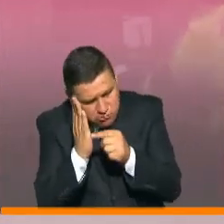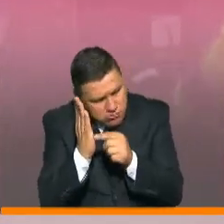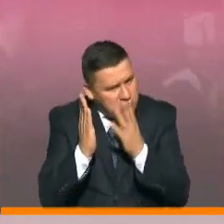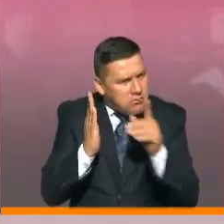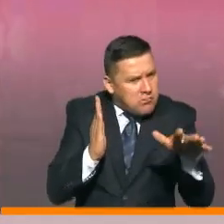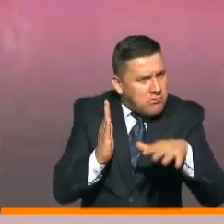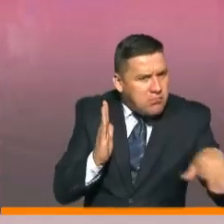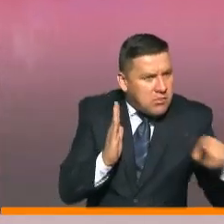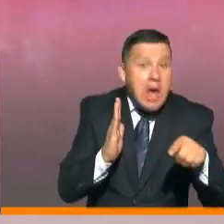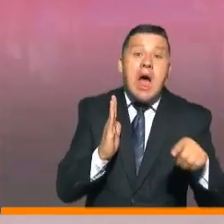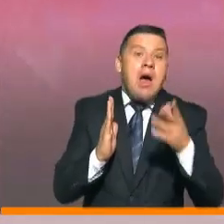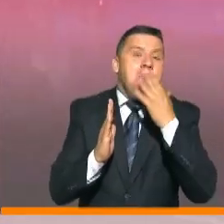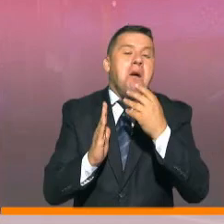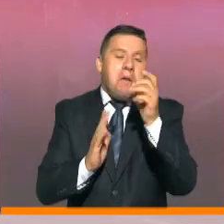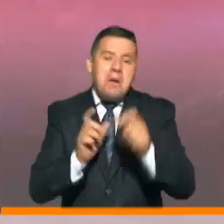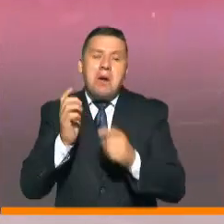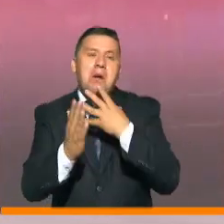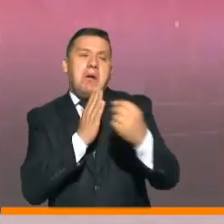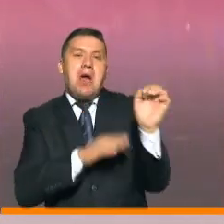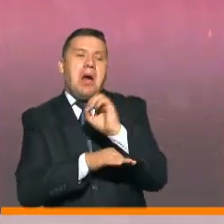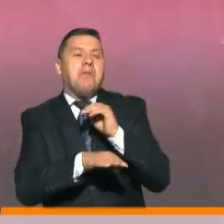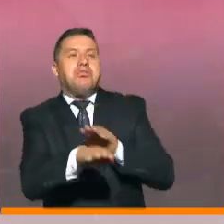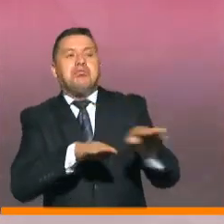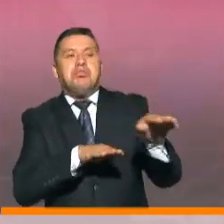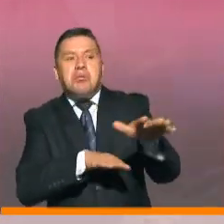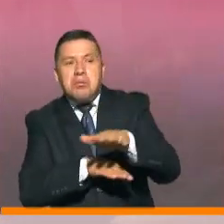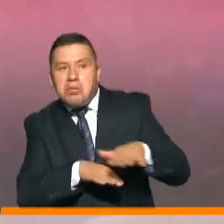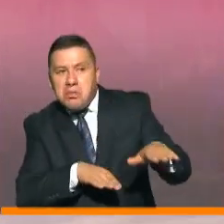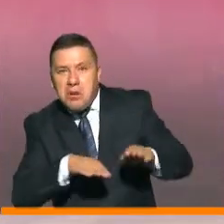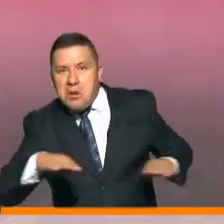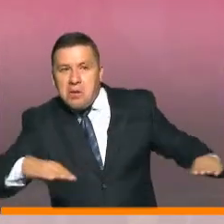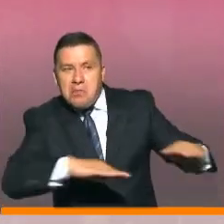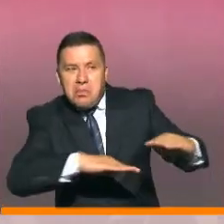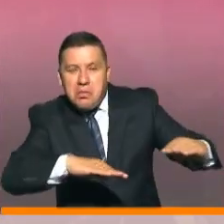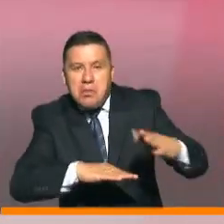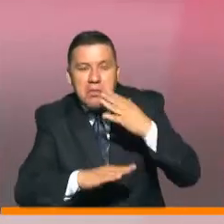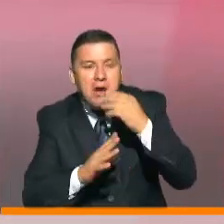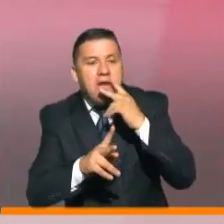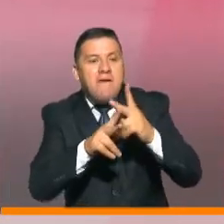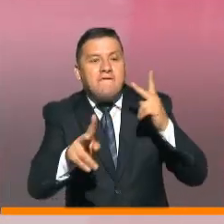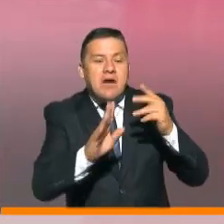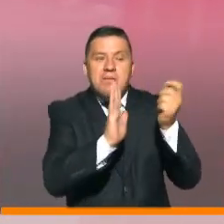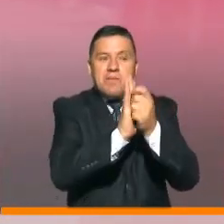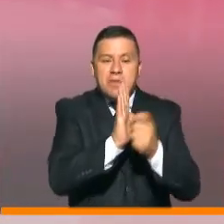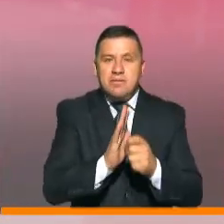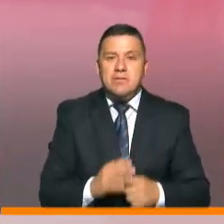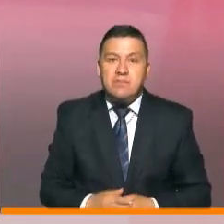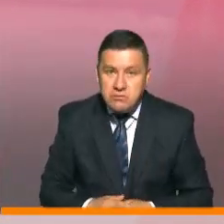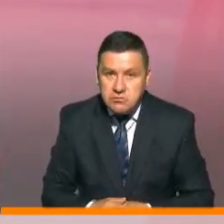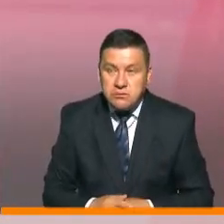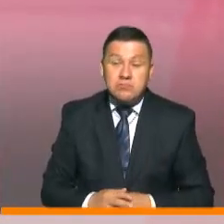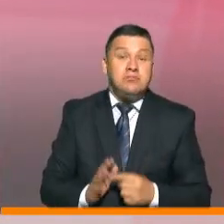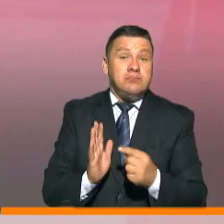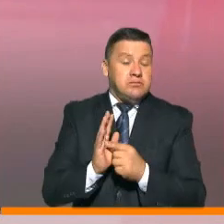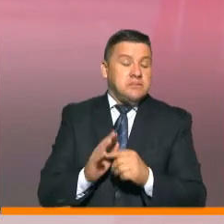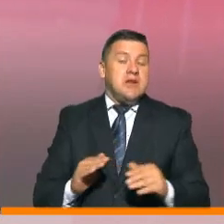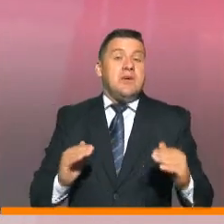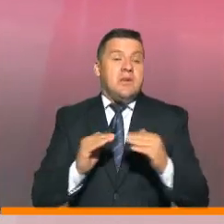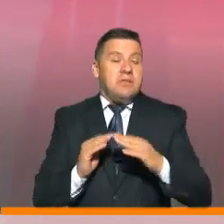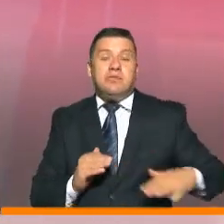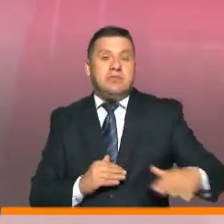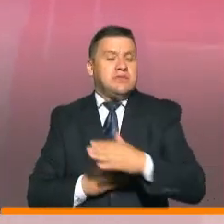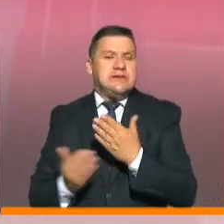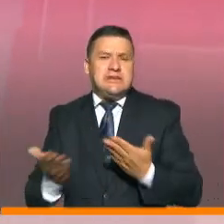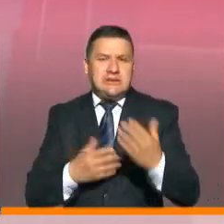todo momento el tránsito de personas y vehículos que para su retorno se movilicen en las fechas señaladas. Se permiten de igual manera